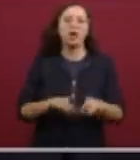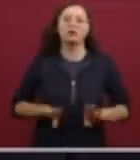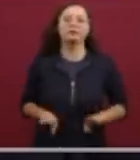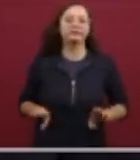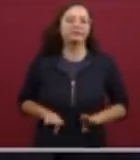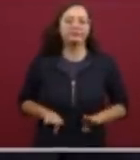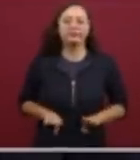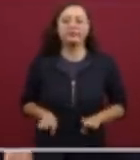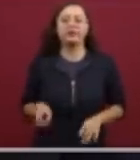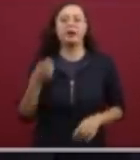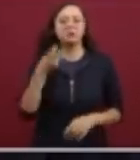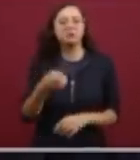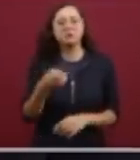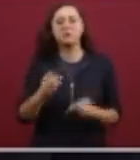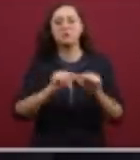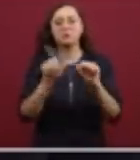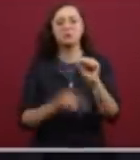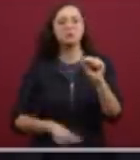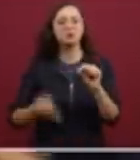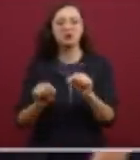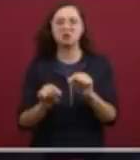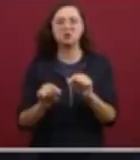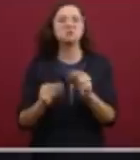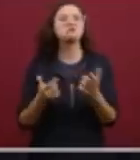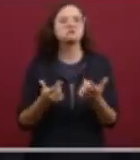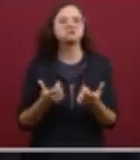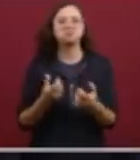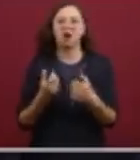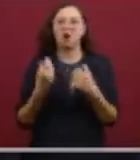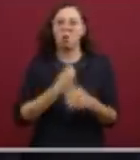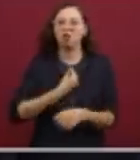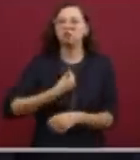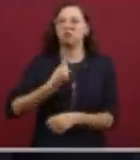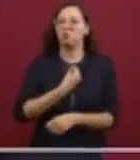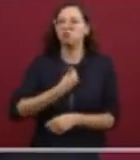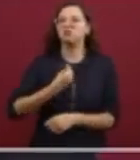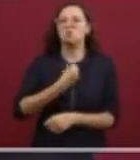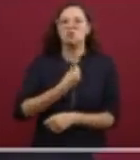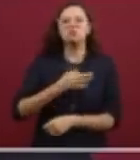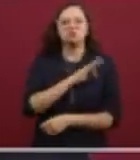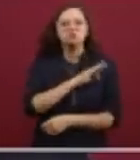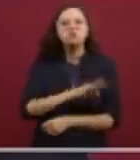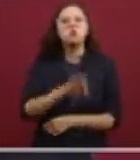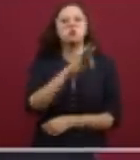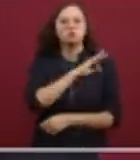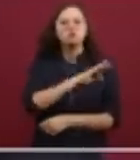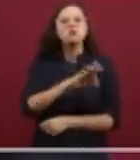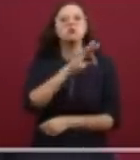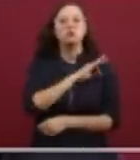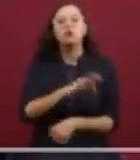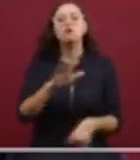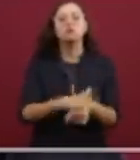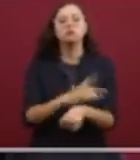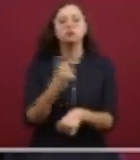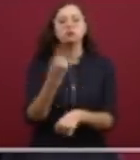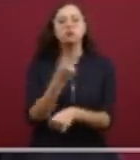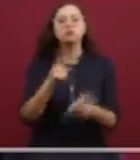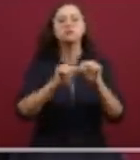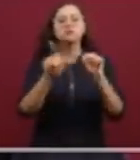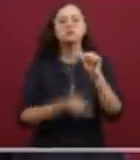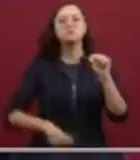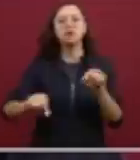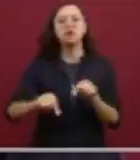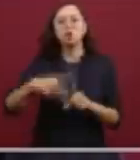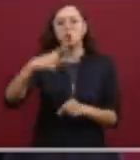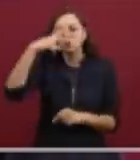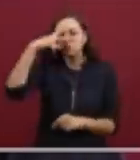Por eso hemos enfrentado todas las calamidades. La cultura ha salvado a México frente